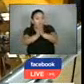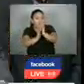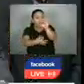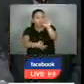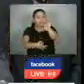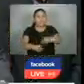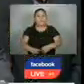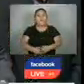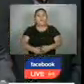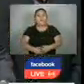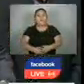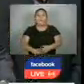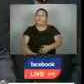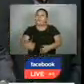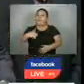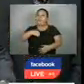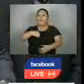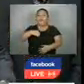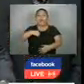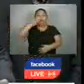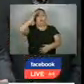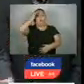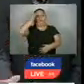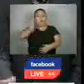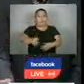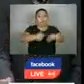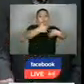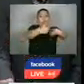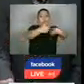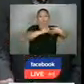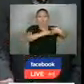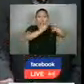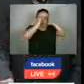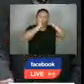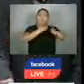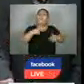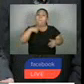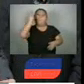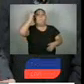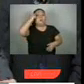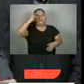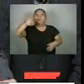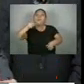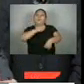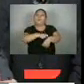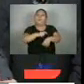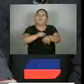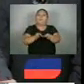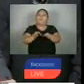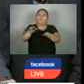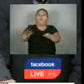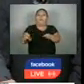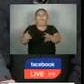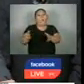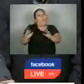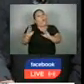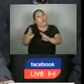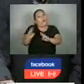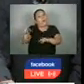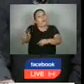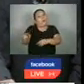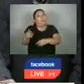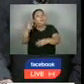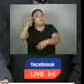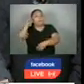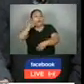Pleno. Yo creo que el régimen de excepción debe de prorrogarse y ojalá el presidente lo pidiera en